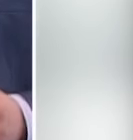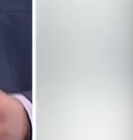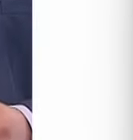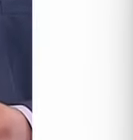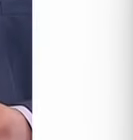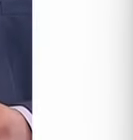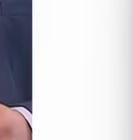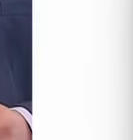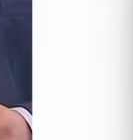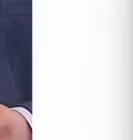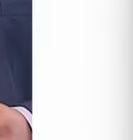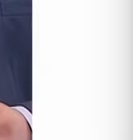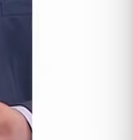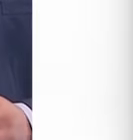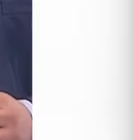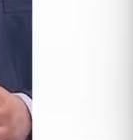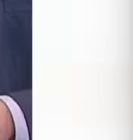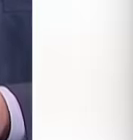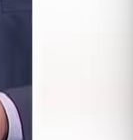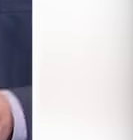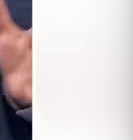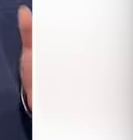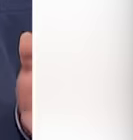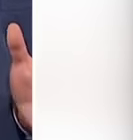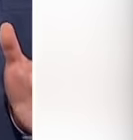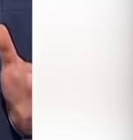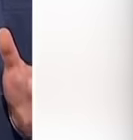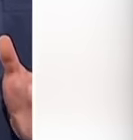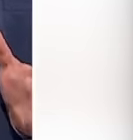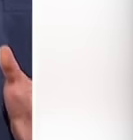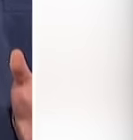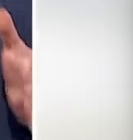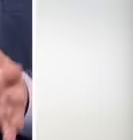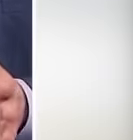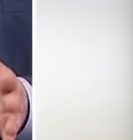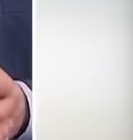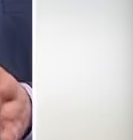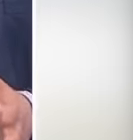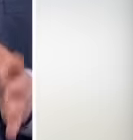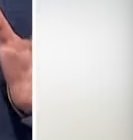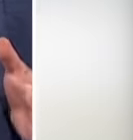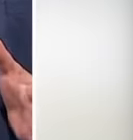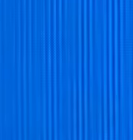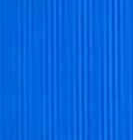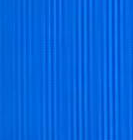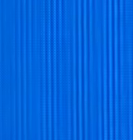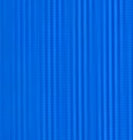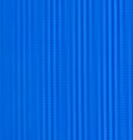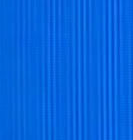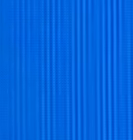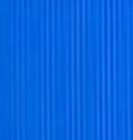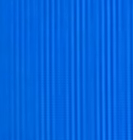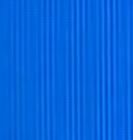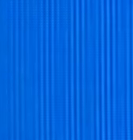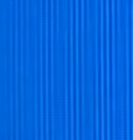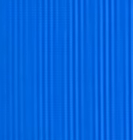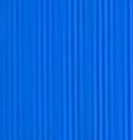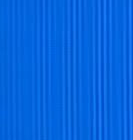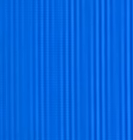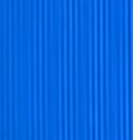al presidente? Está algo encerrado, que participa de actos, va a ir a un viaje